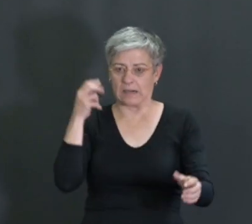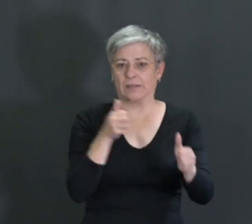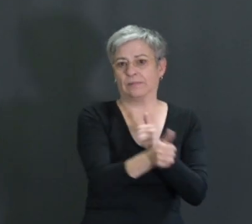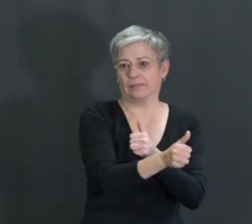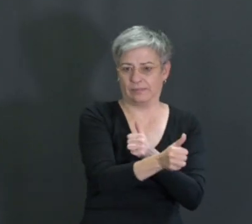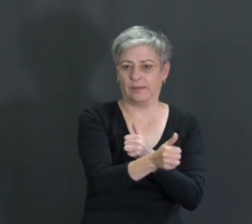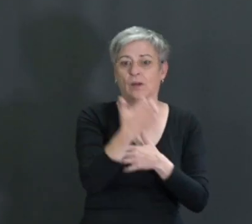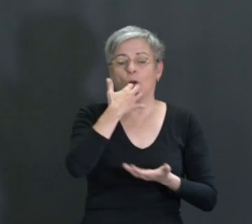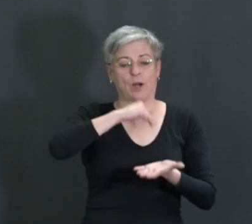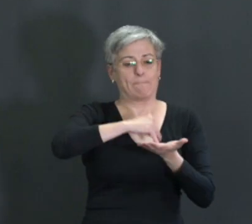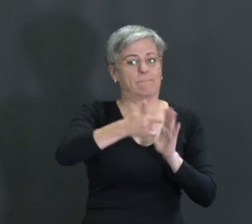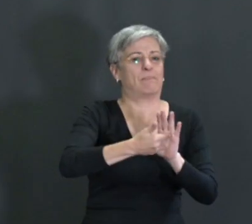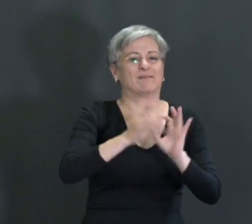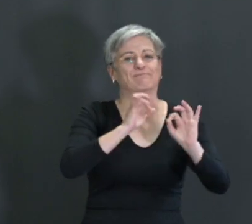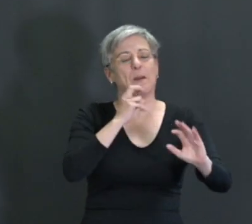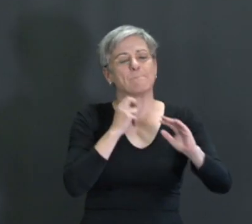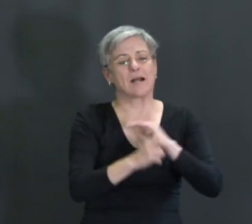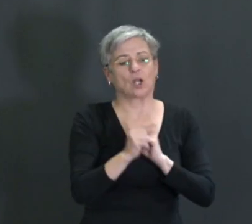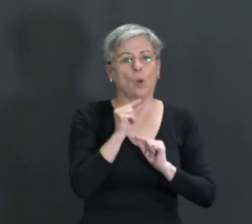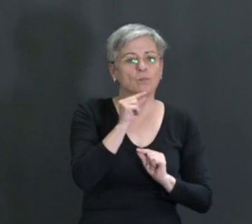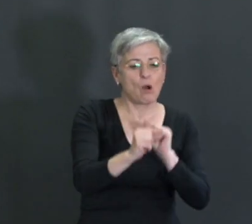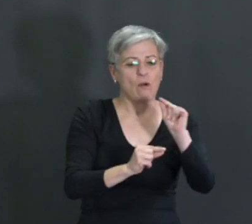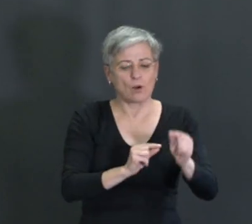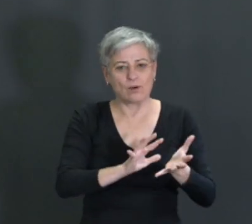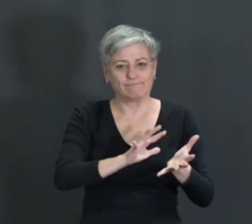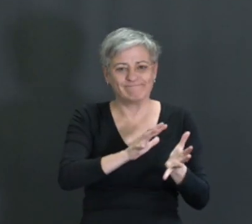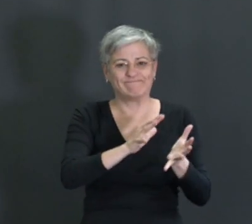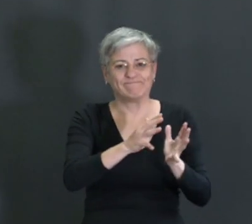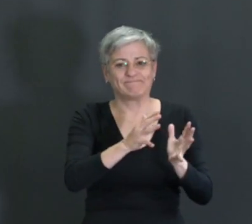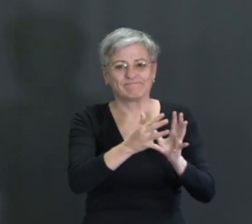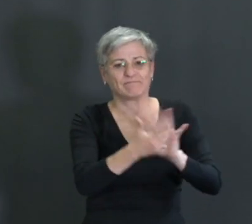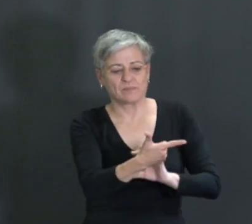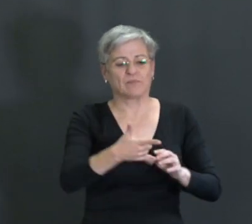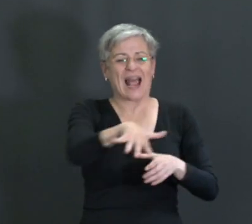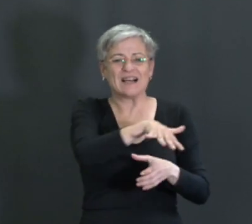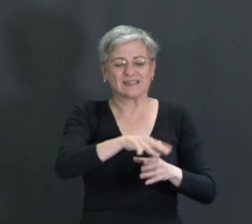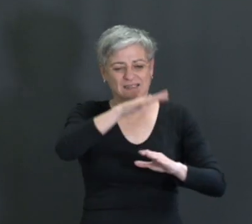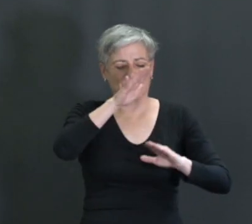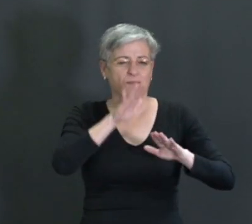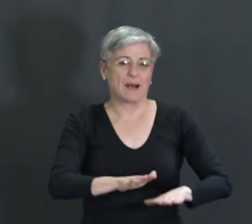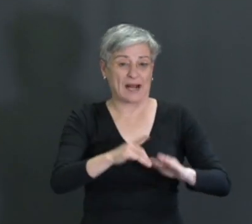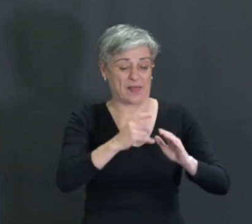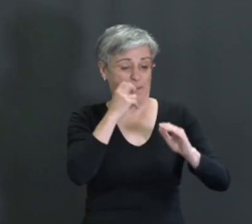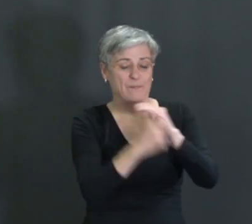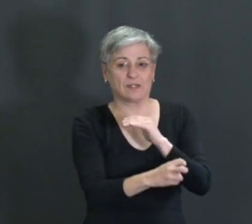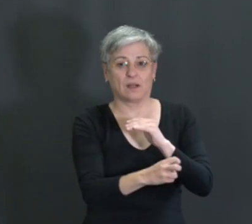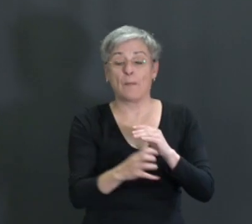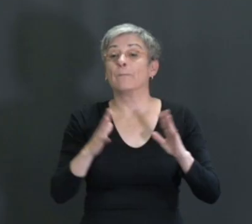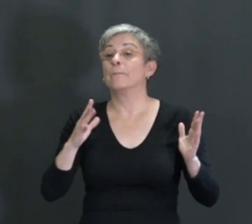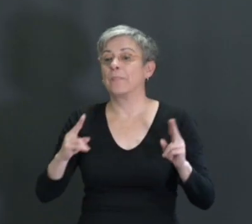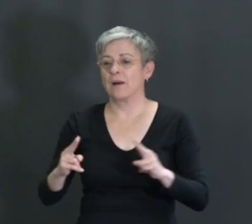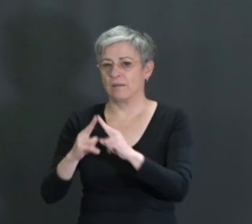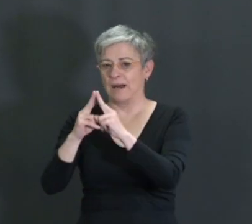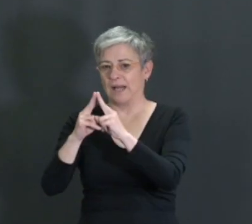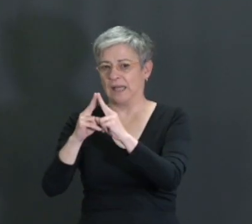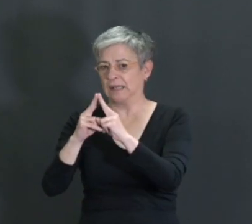ese plan del metro, ir poco a poco ir adaptando estaciones de metro, pero es que París va a